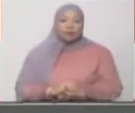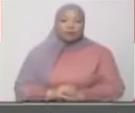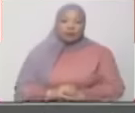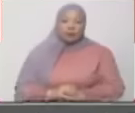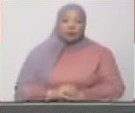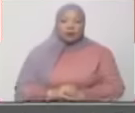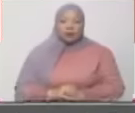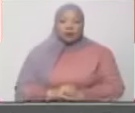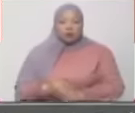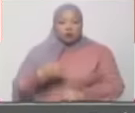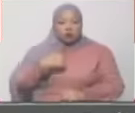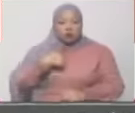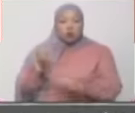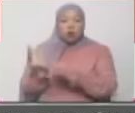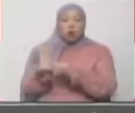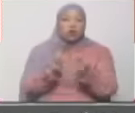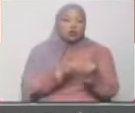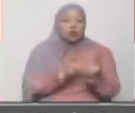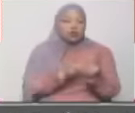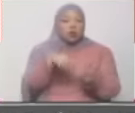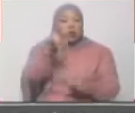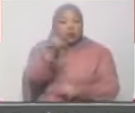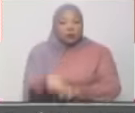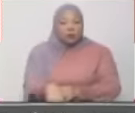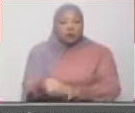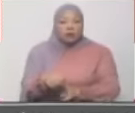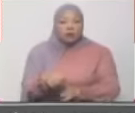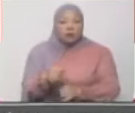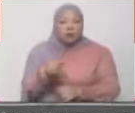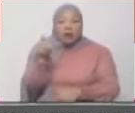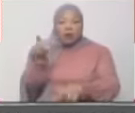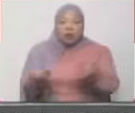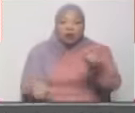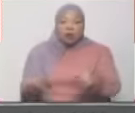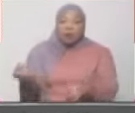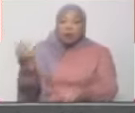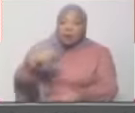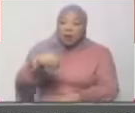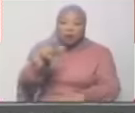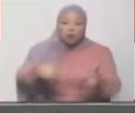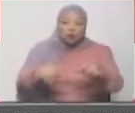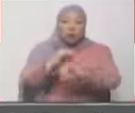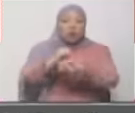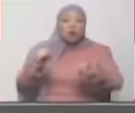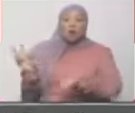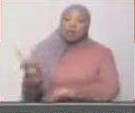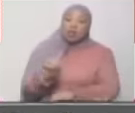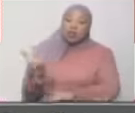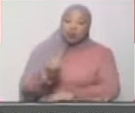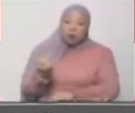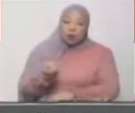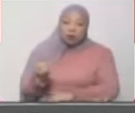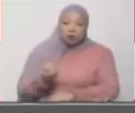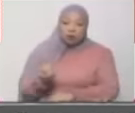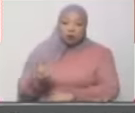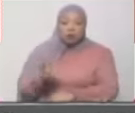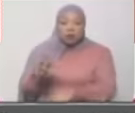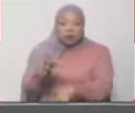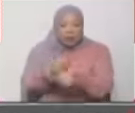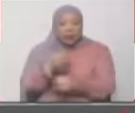Y yo digo con nuestro Señor Jesucristo también, bienaventurados la mayoría de venezolanos y venezolanas que